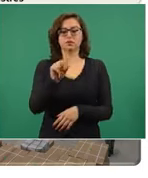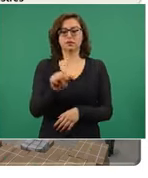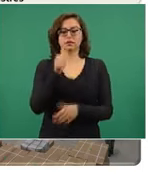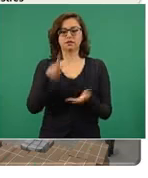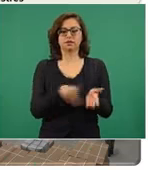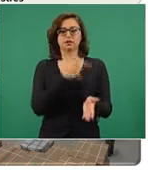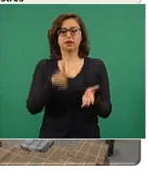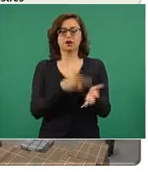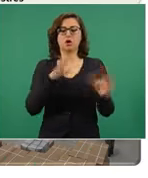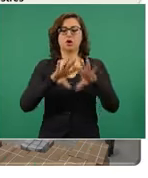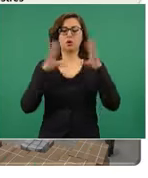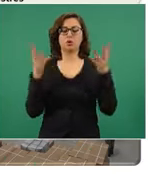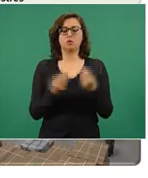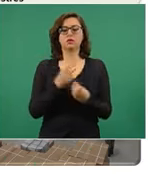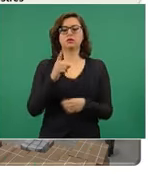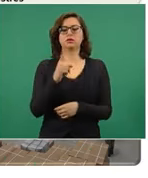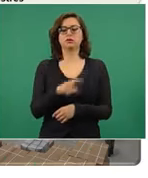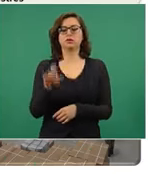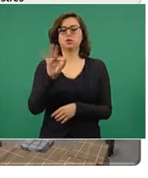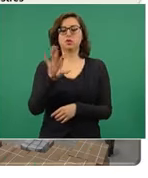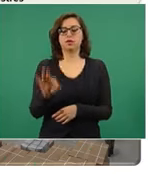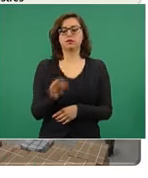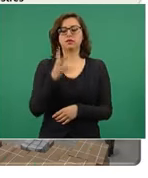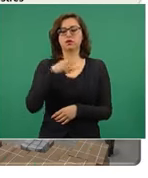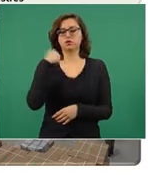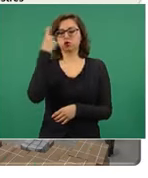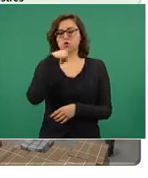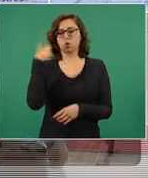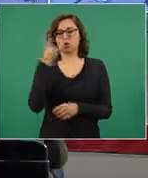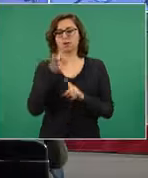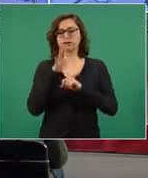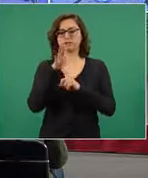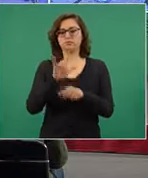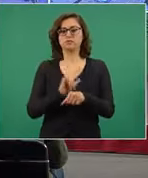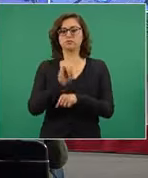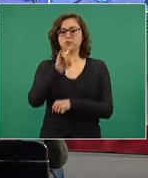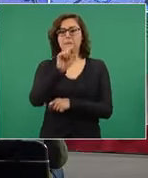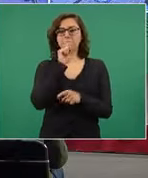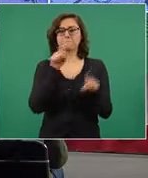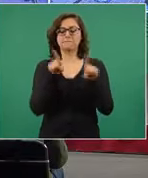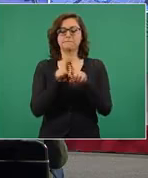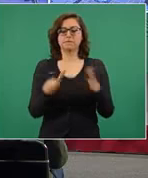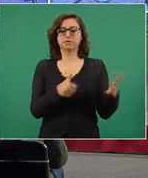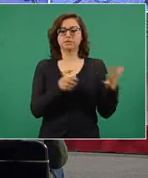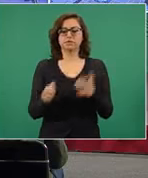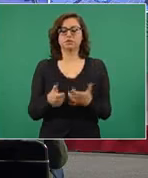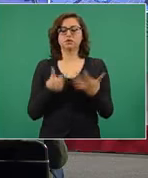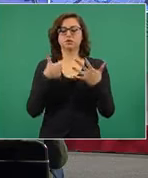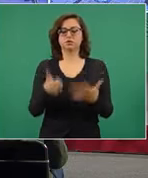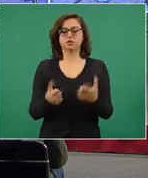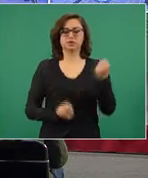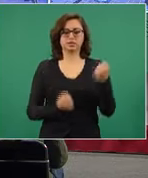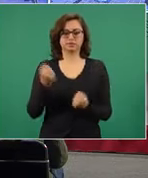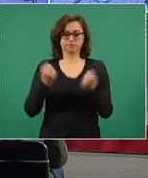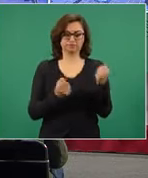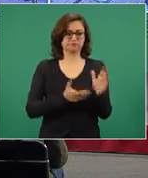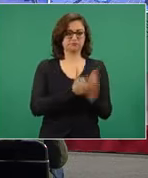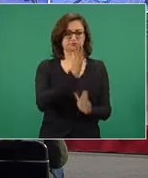de 148 horas de vuelo y 606 rutas terrestres. A continuación, cedo la